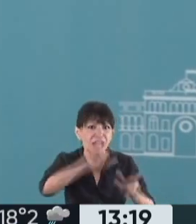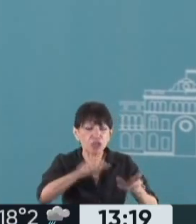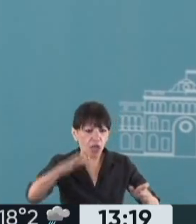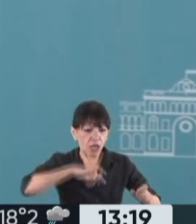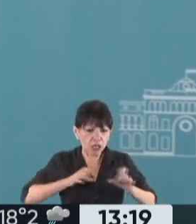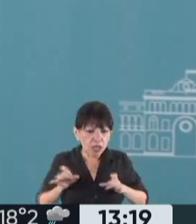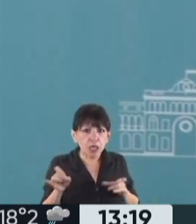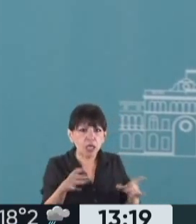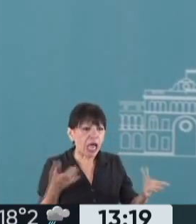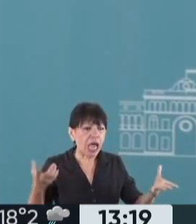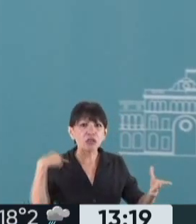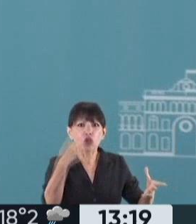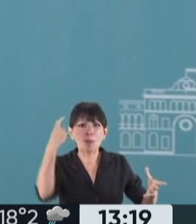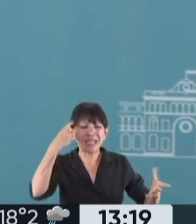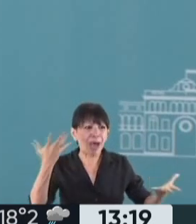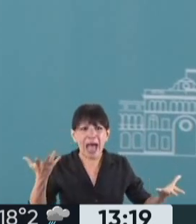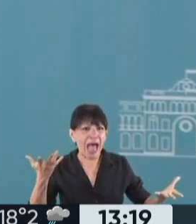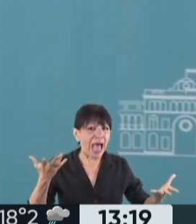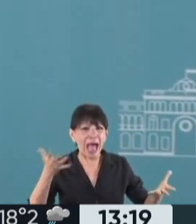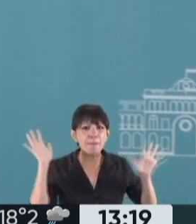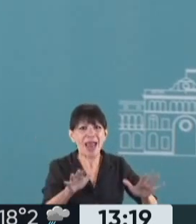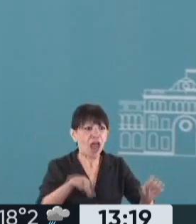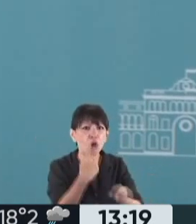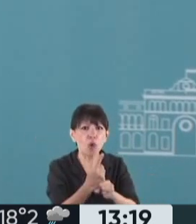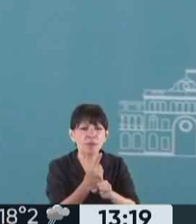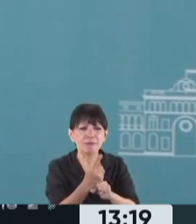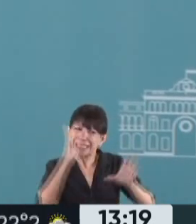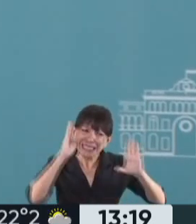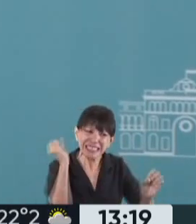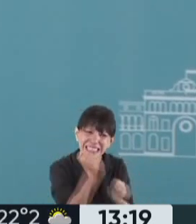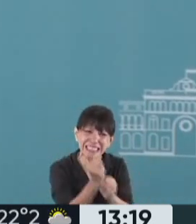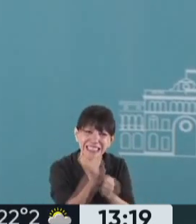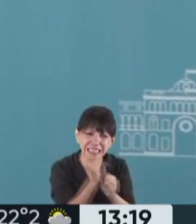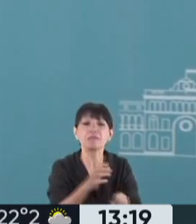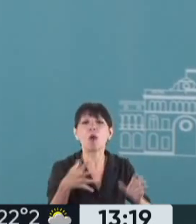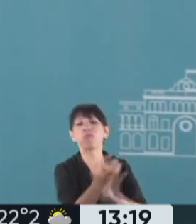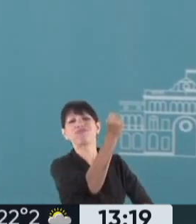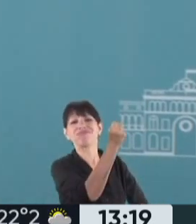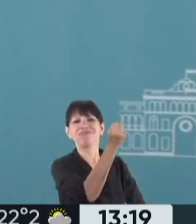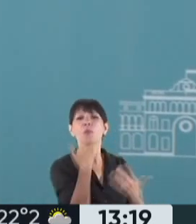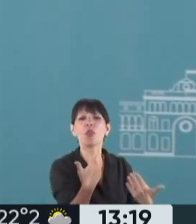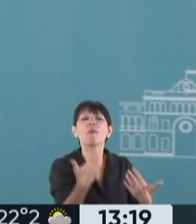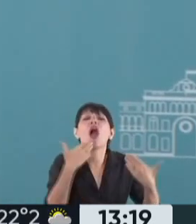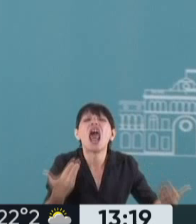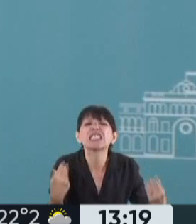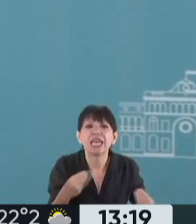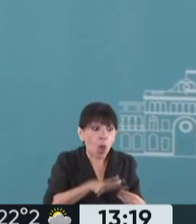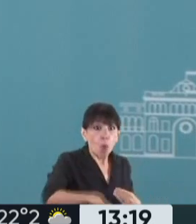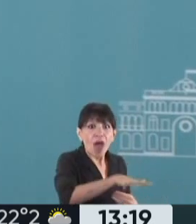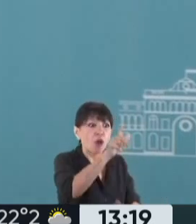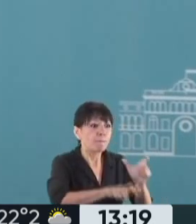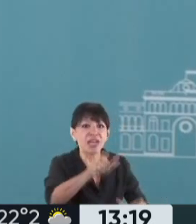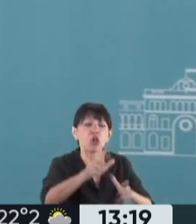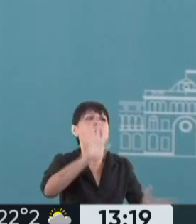porque bueno, por las condiciones en las que se vive, por todo, y sin embargo pudimos hacerlo. Y pudimos hacerlo porque la organización popular en esos barrios